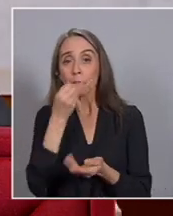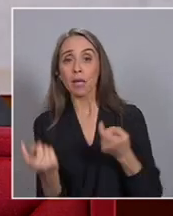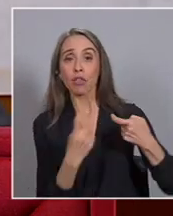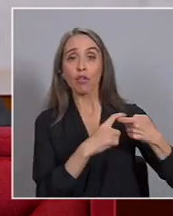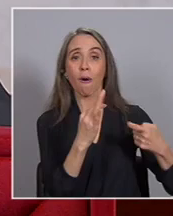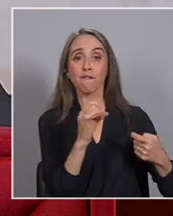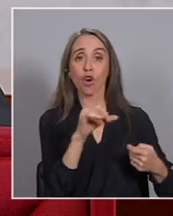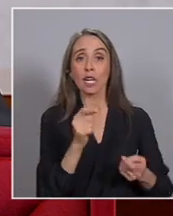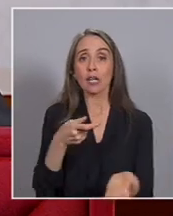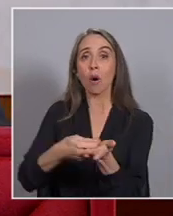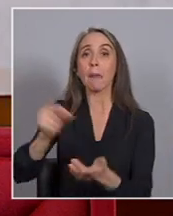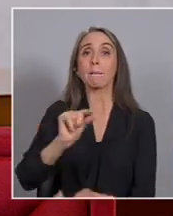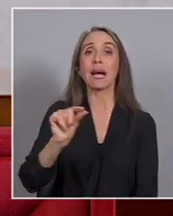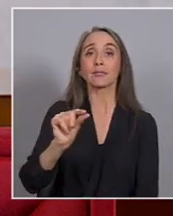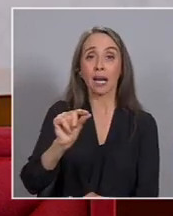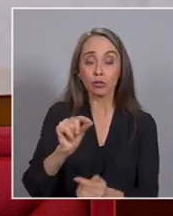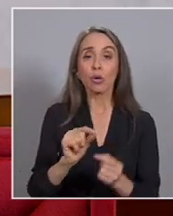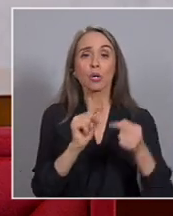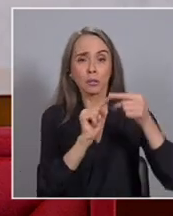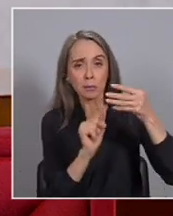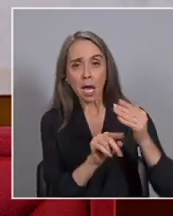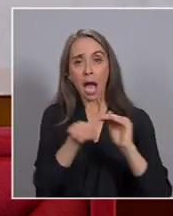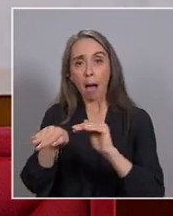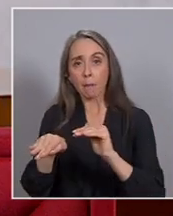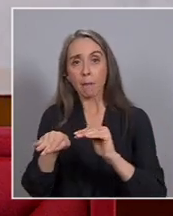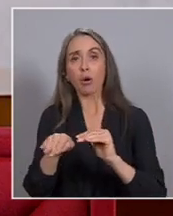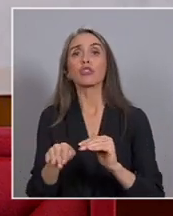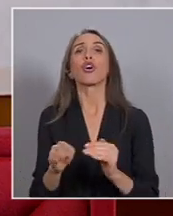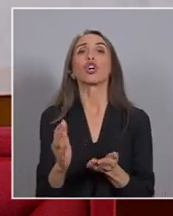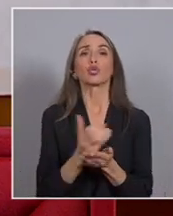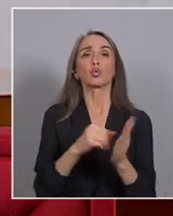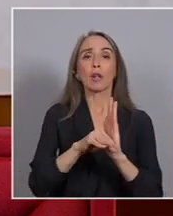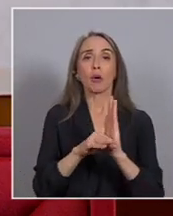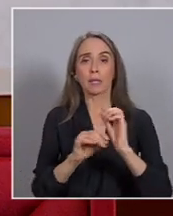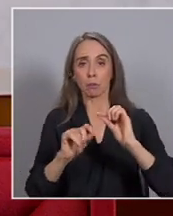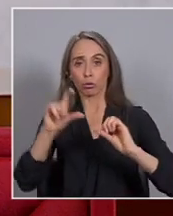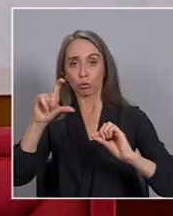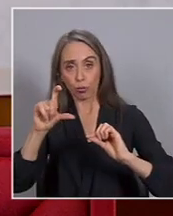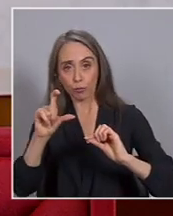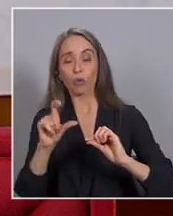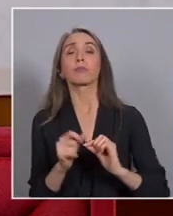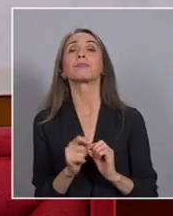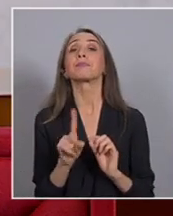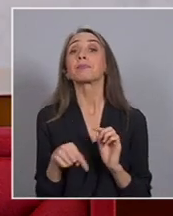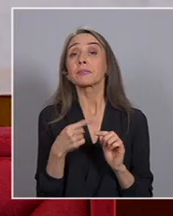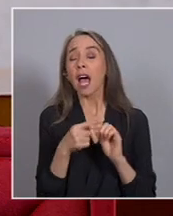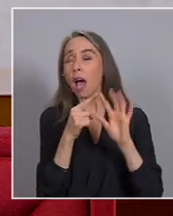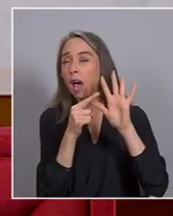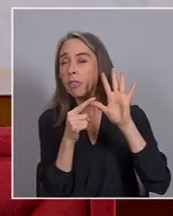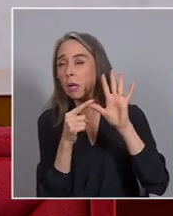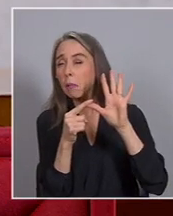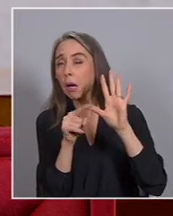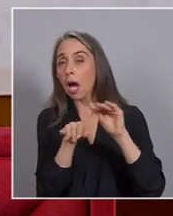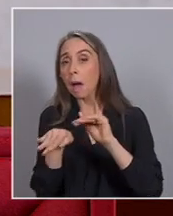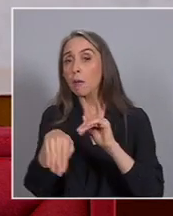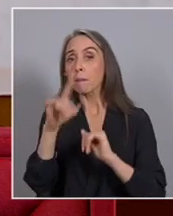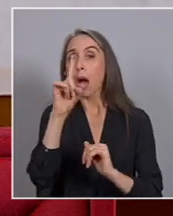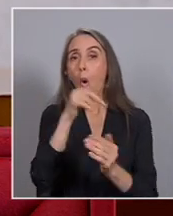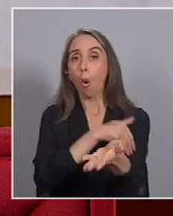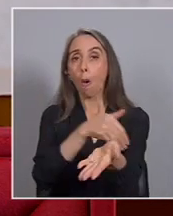FONASA. Estos apoyos se sumaron al incremento de ingreso mínimo y además para apoyar a más